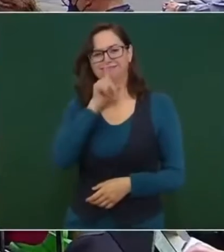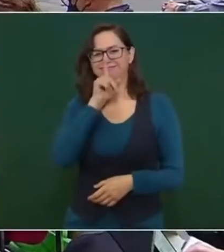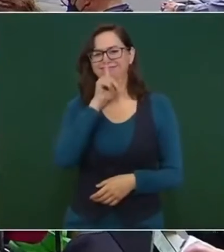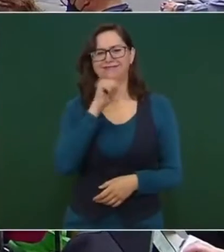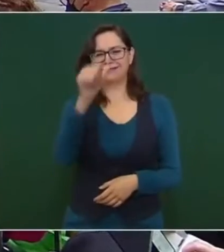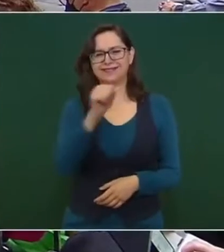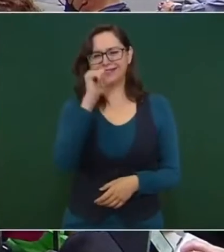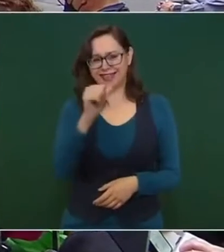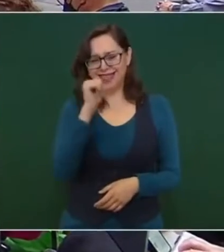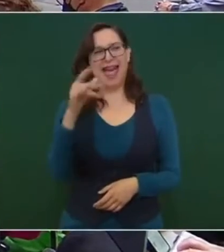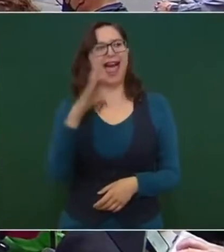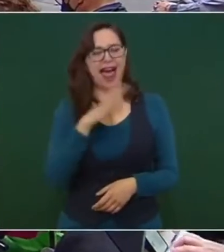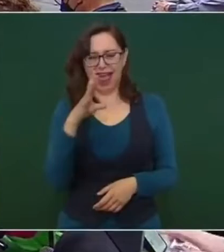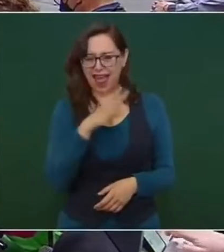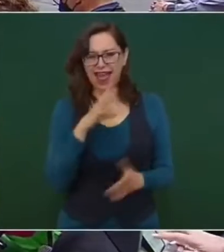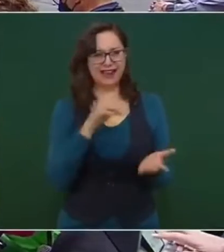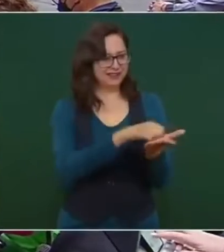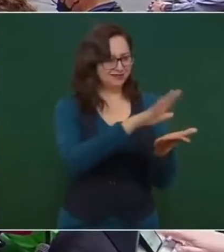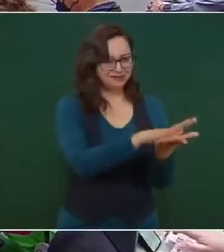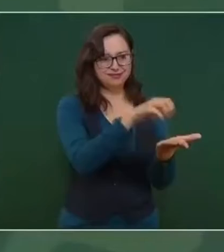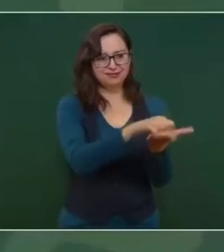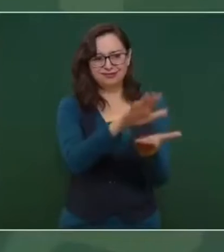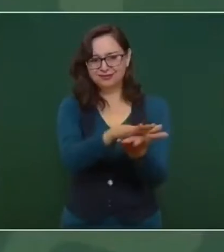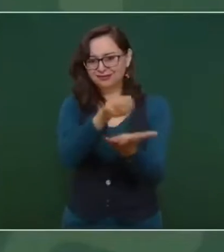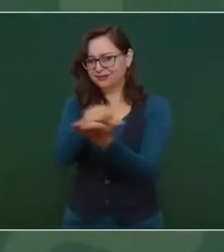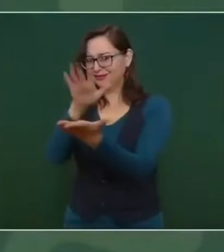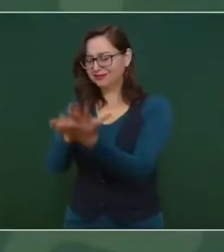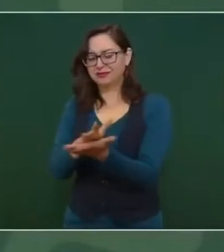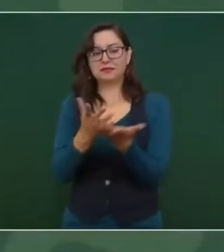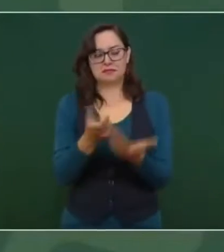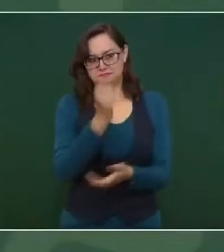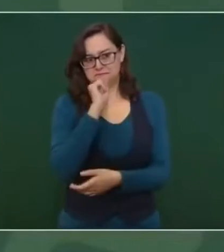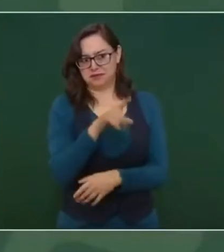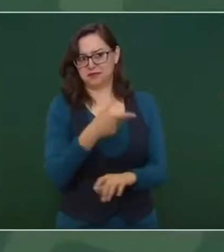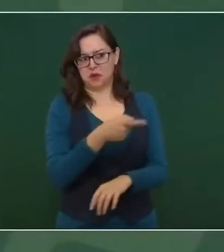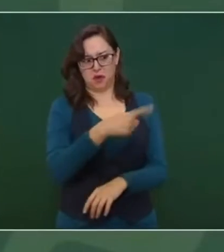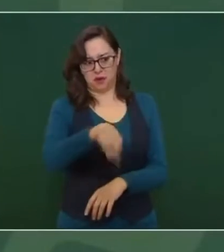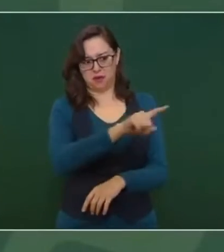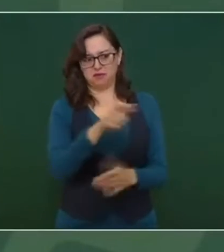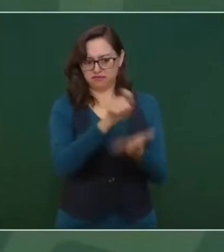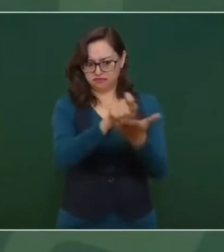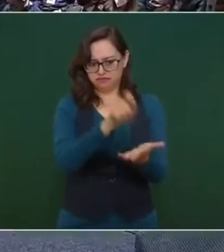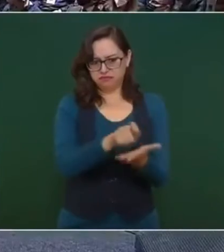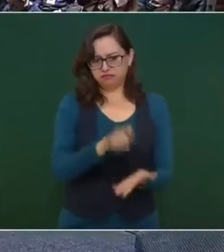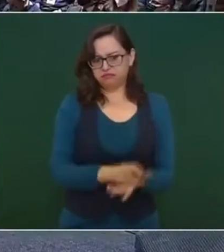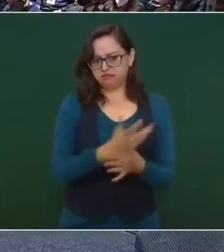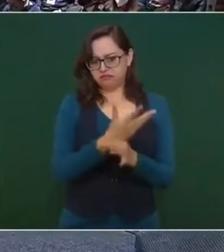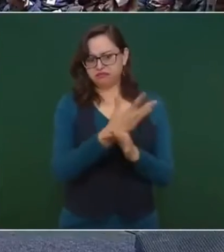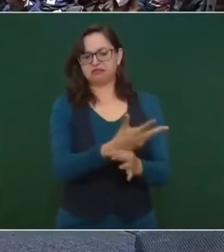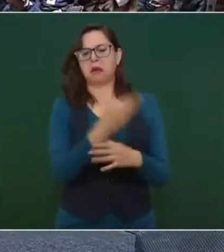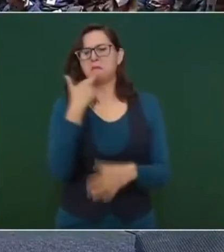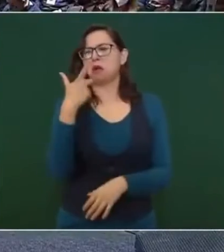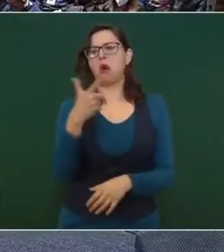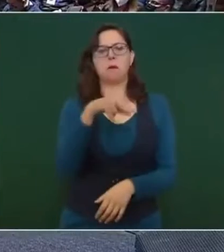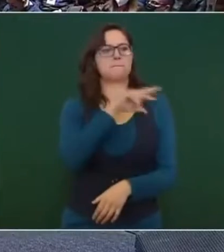El propio doctor Soberón lo escribió así cuando era el líder de este proyecto. Esto, desde luego, se